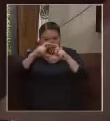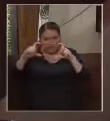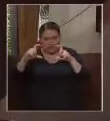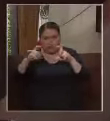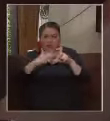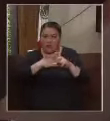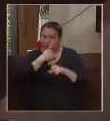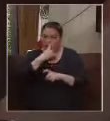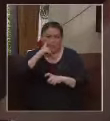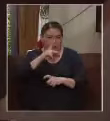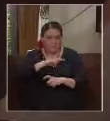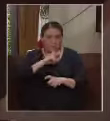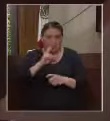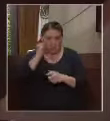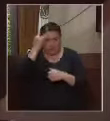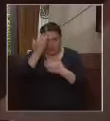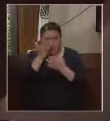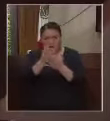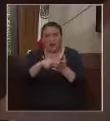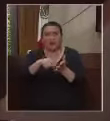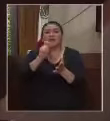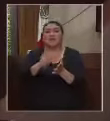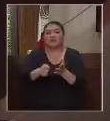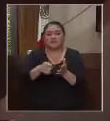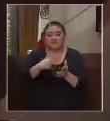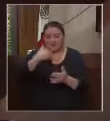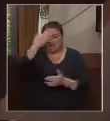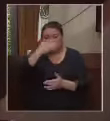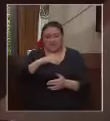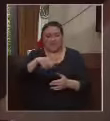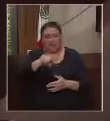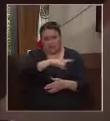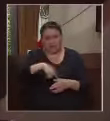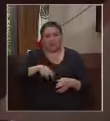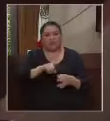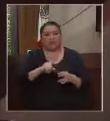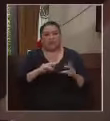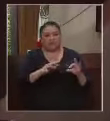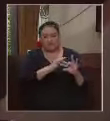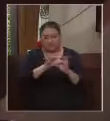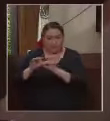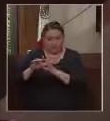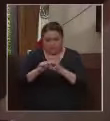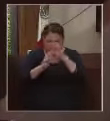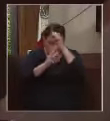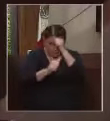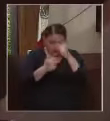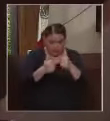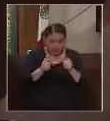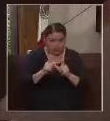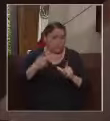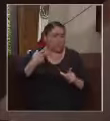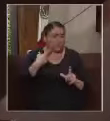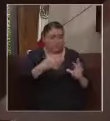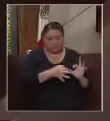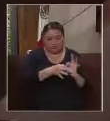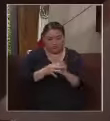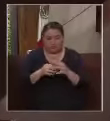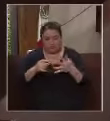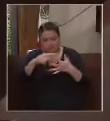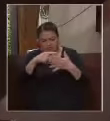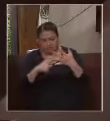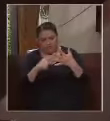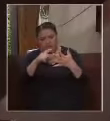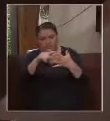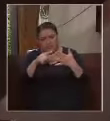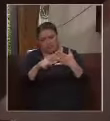está presentada en la ponencia, se trata de una modificación al convenio de coalición, el ingreso de los dos partidos locales, y